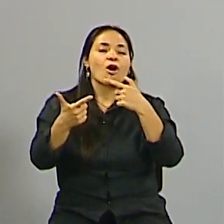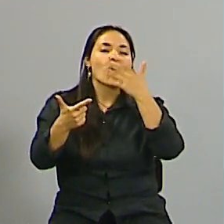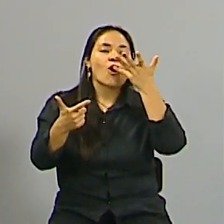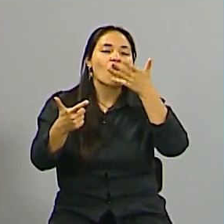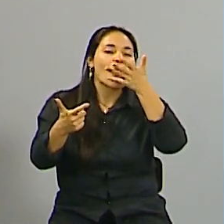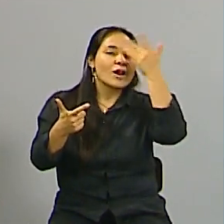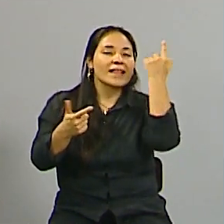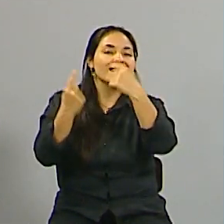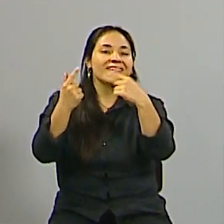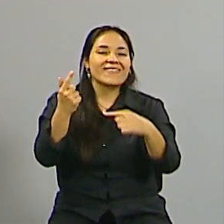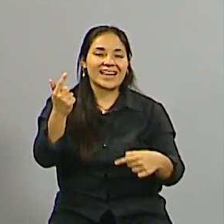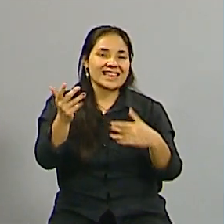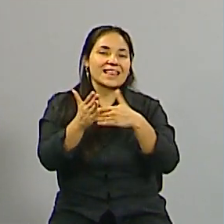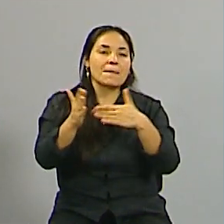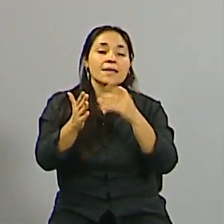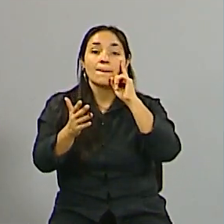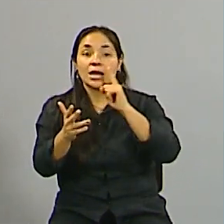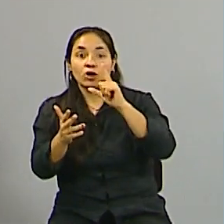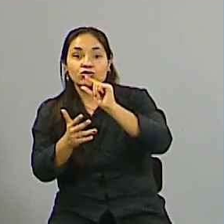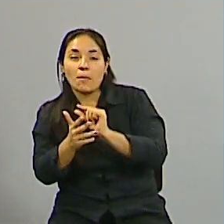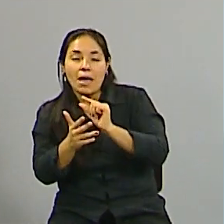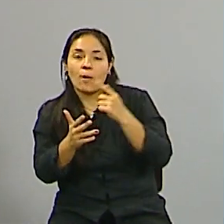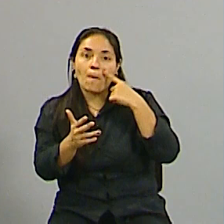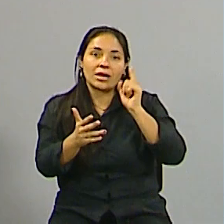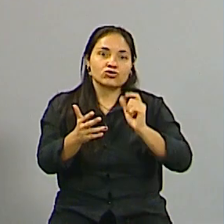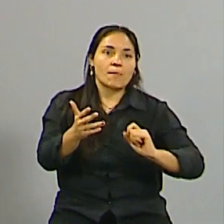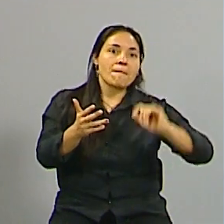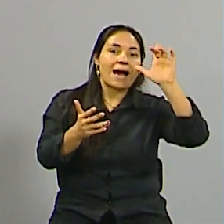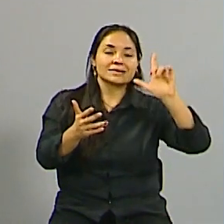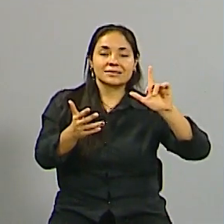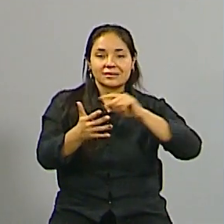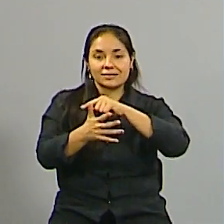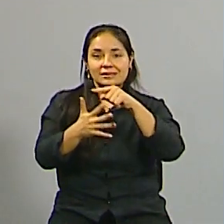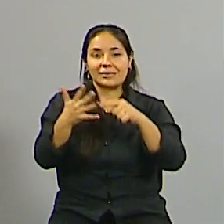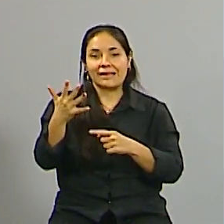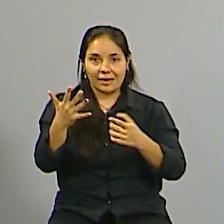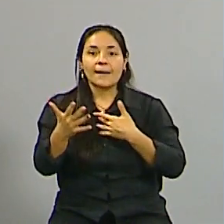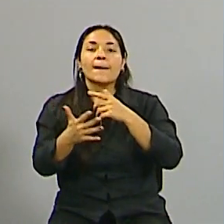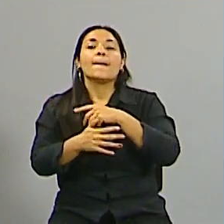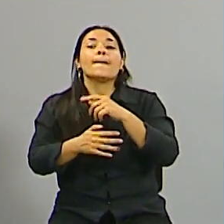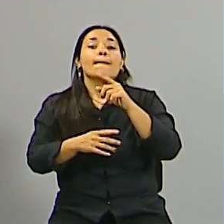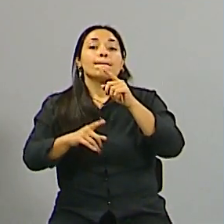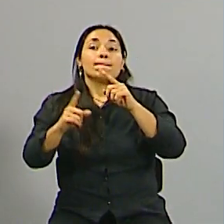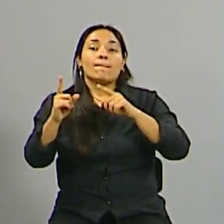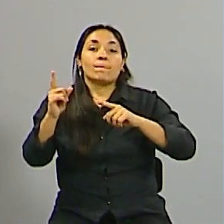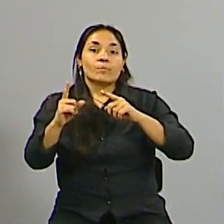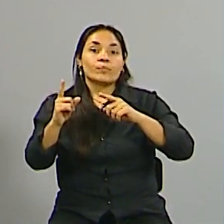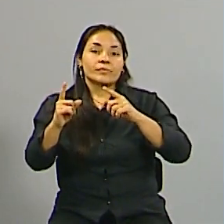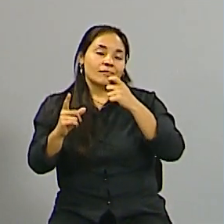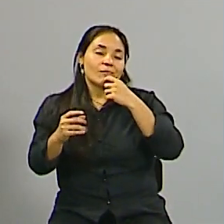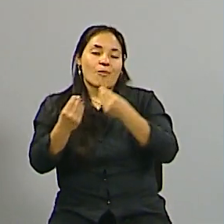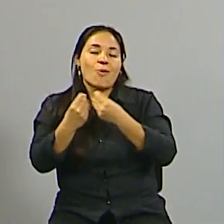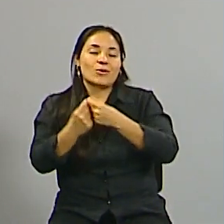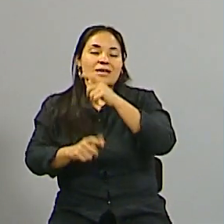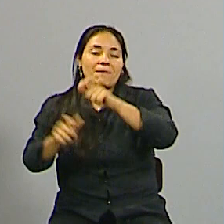planificar también en función de eso. ¿Qué le decía yo a los vecinos? Muchos candidatos tienen el eslogan, venimos a terminar con la inseguridad, inseguridad